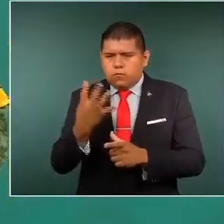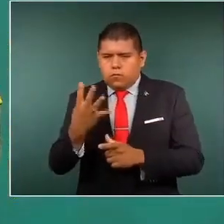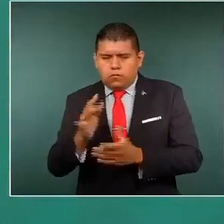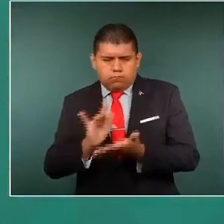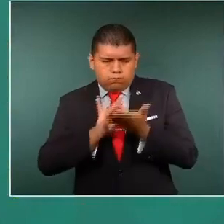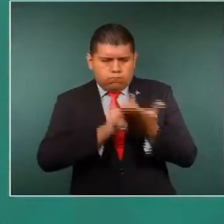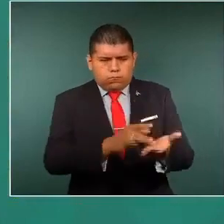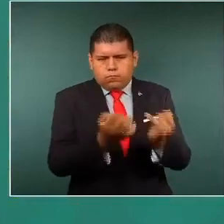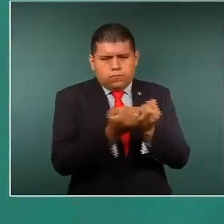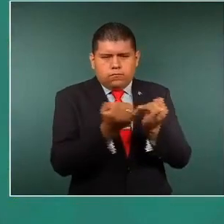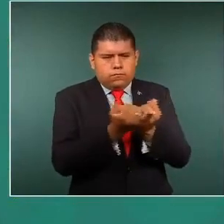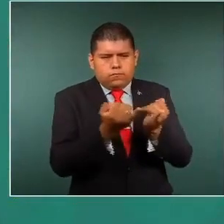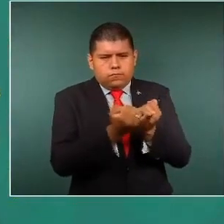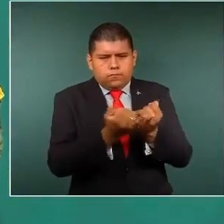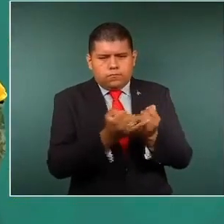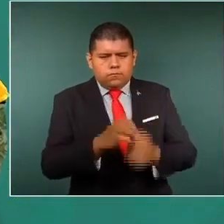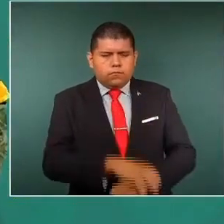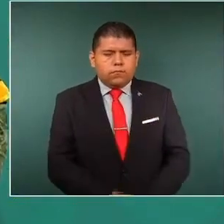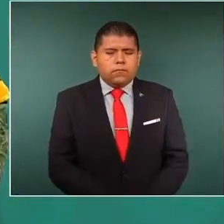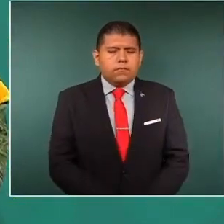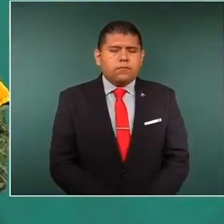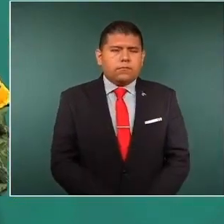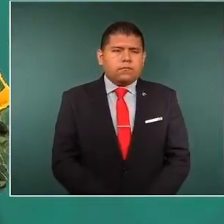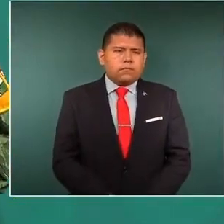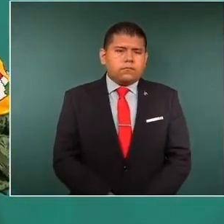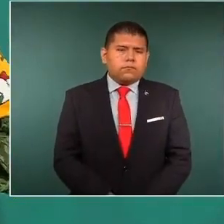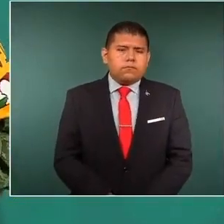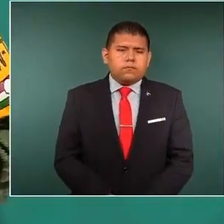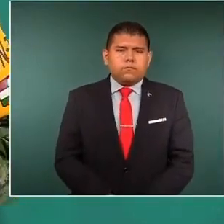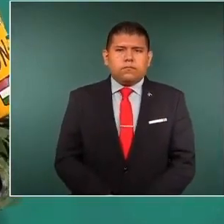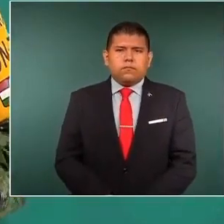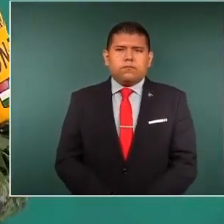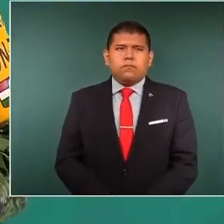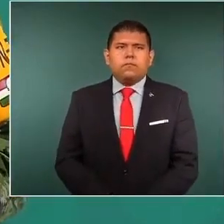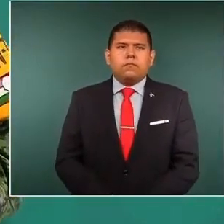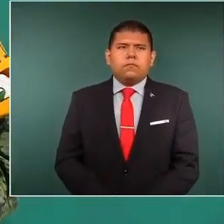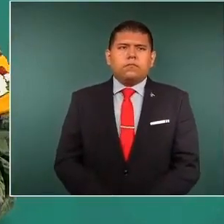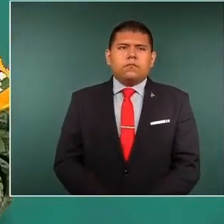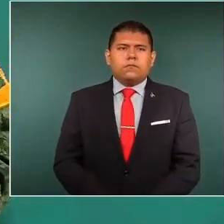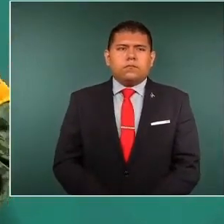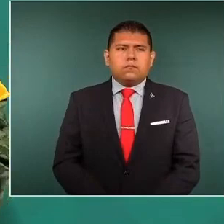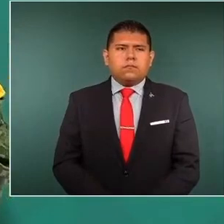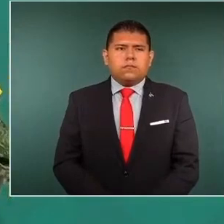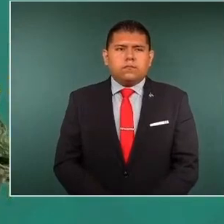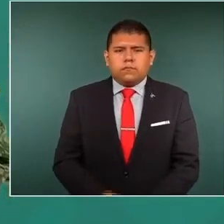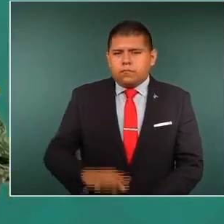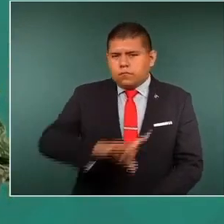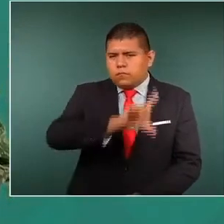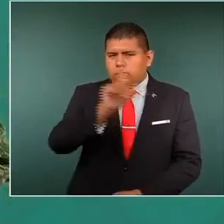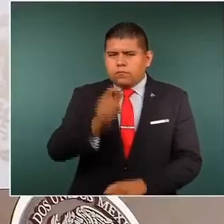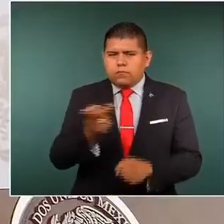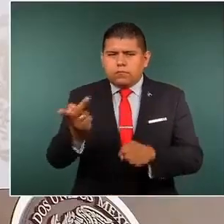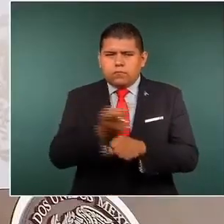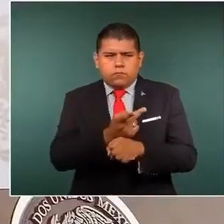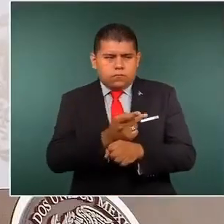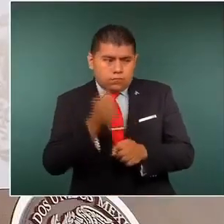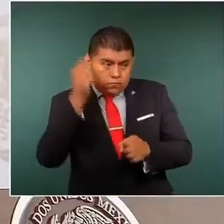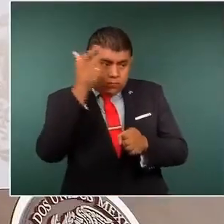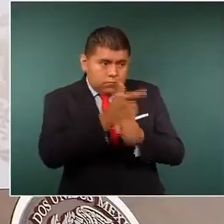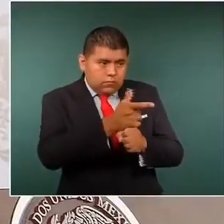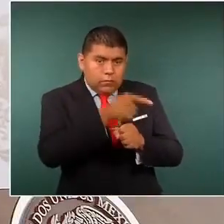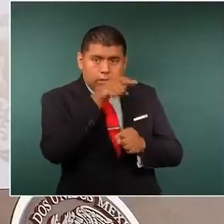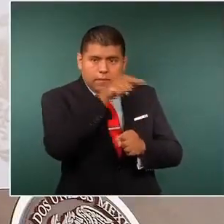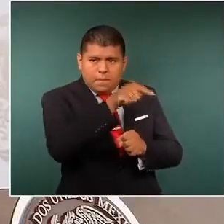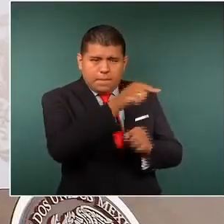grupos que se conforman para ir hacia los domicilios. Después de que se obtienen resultados positivos en